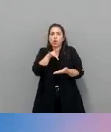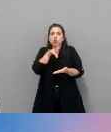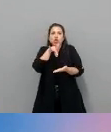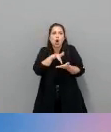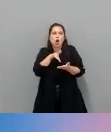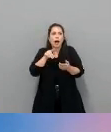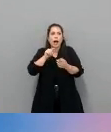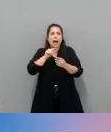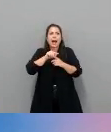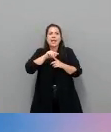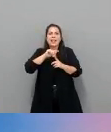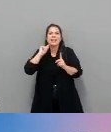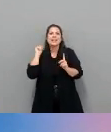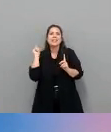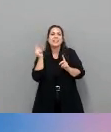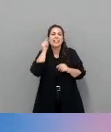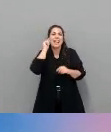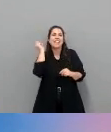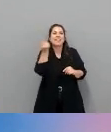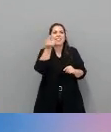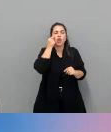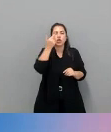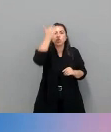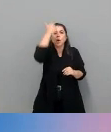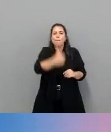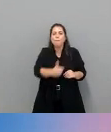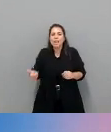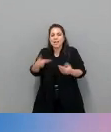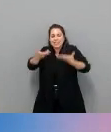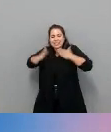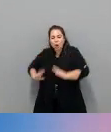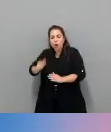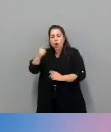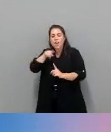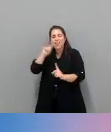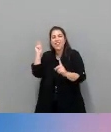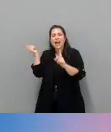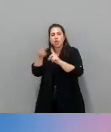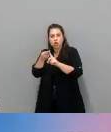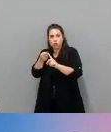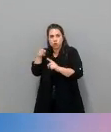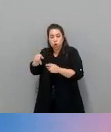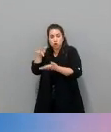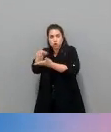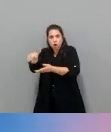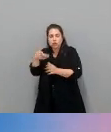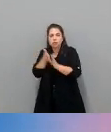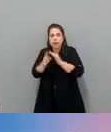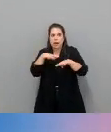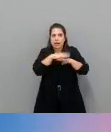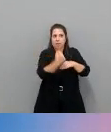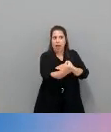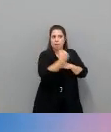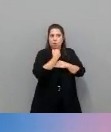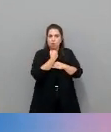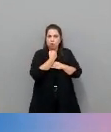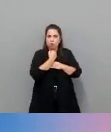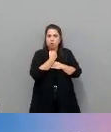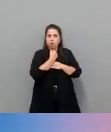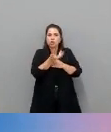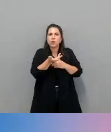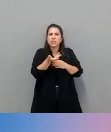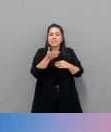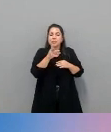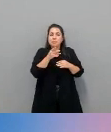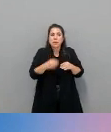de un hijo nuestro con una parálisis cerebral, ¿vale? Entonces, nuestra fuente de apoyo primera